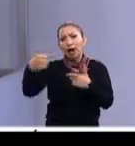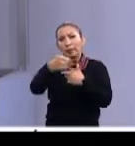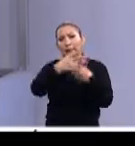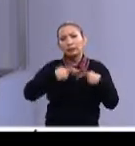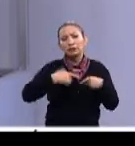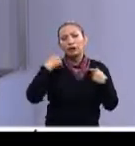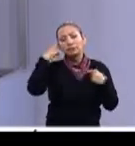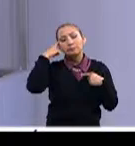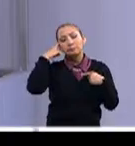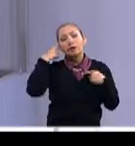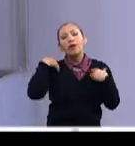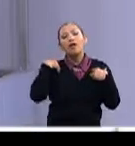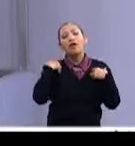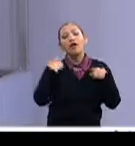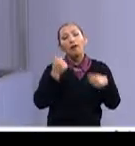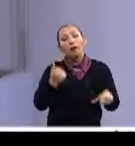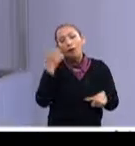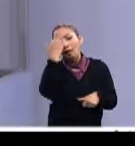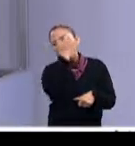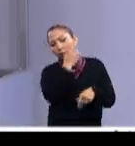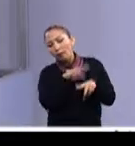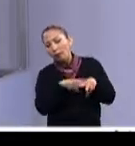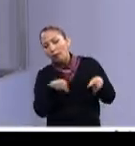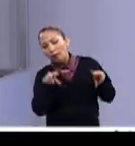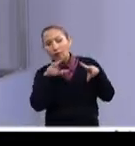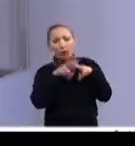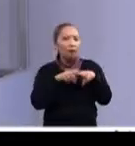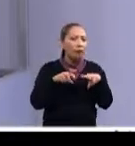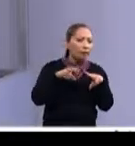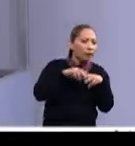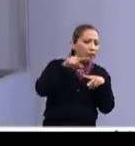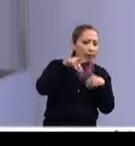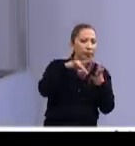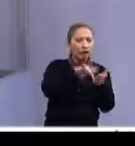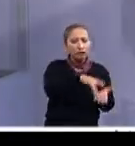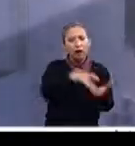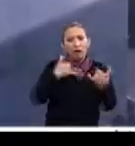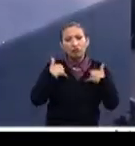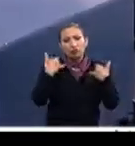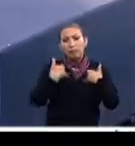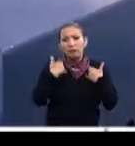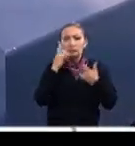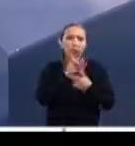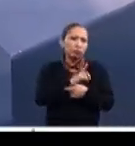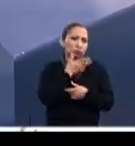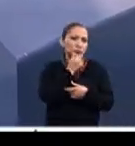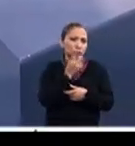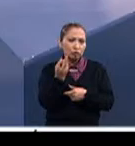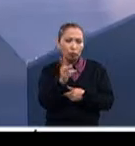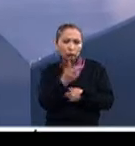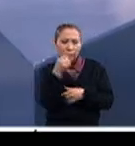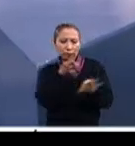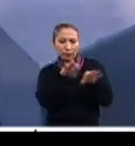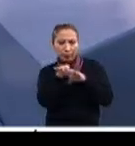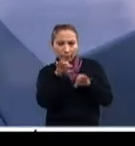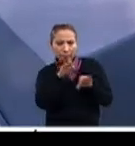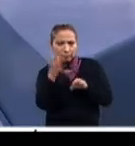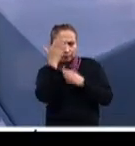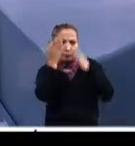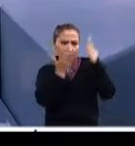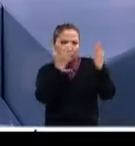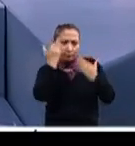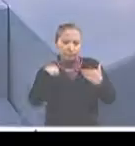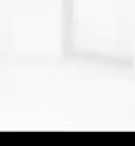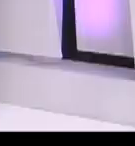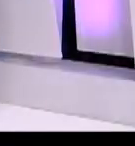nosotros entender, comprender, analizar, estudiar y apoyar a los muchachos, a las muchachas que están trabajando, que están estudiando